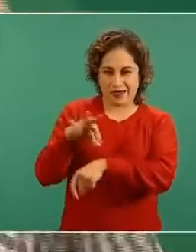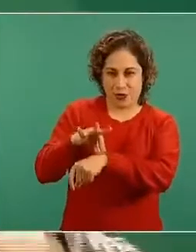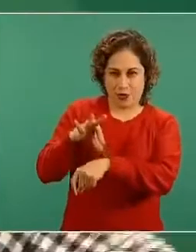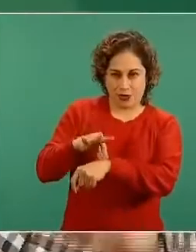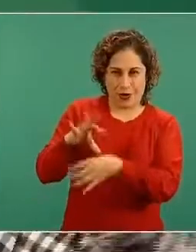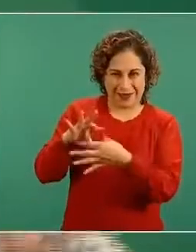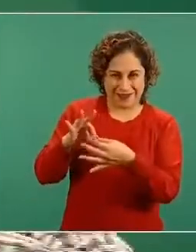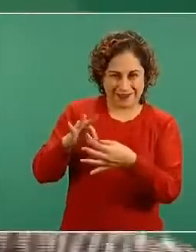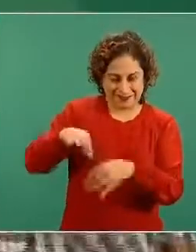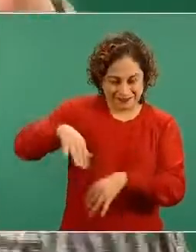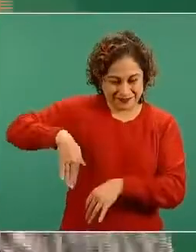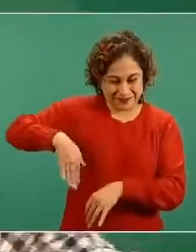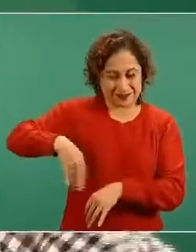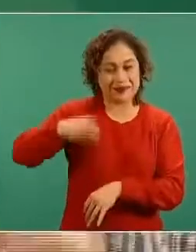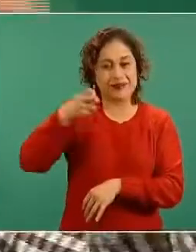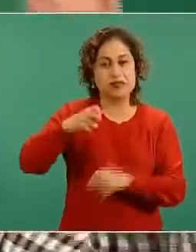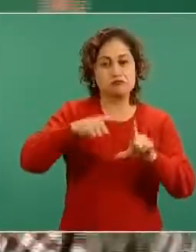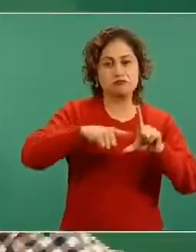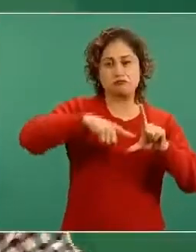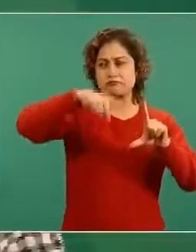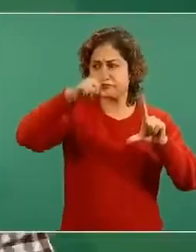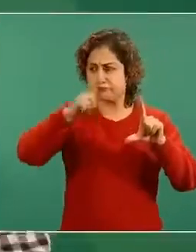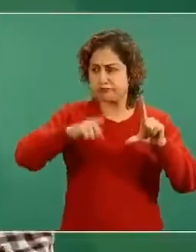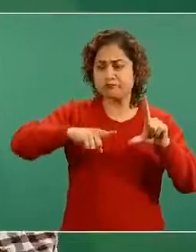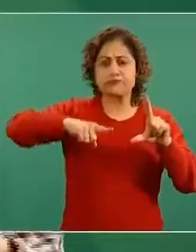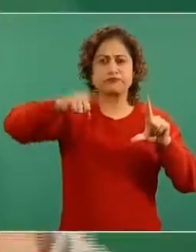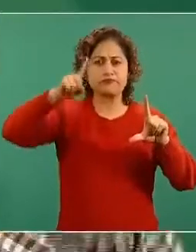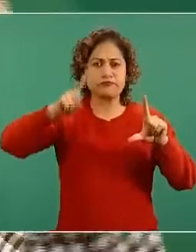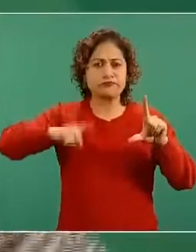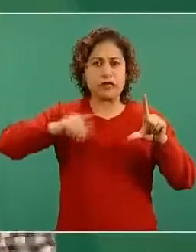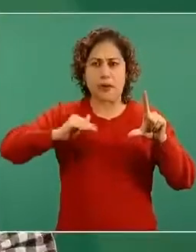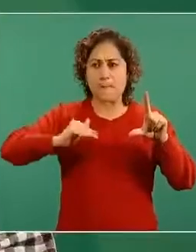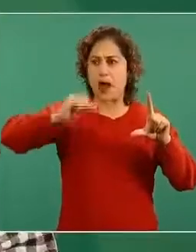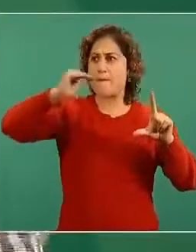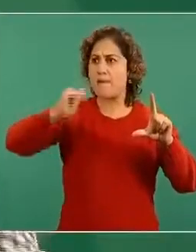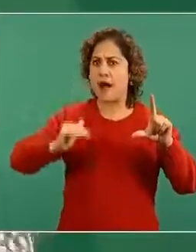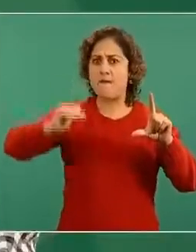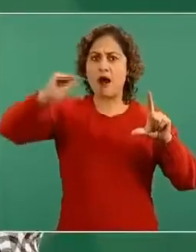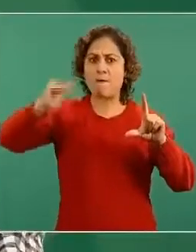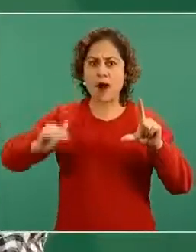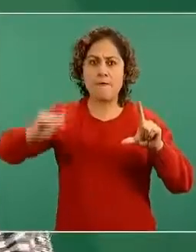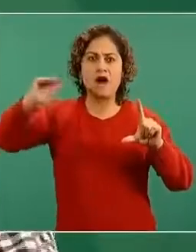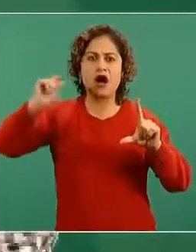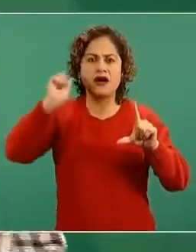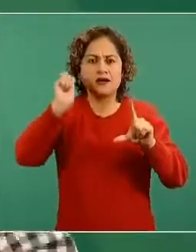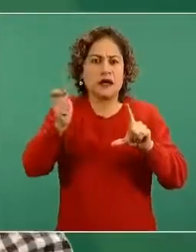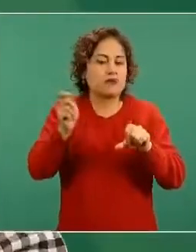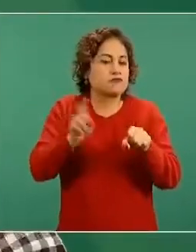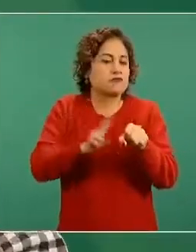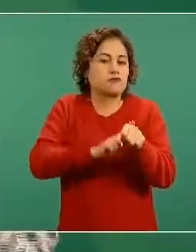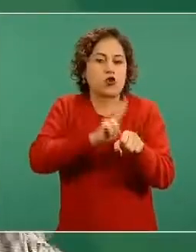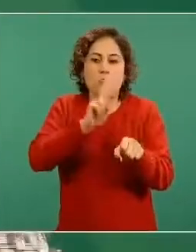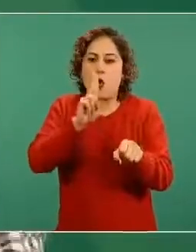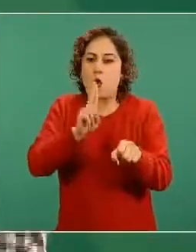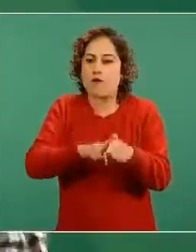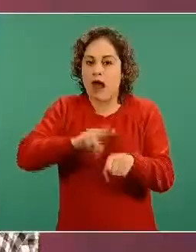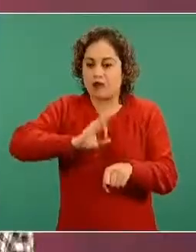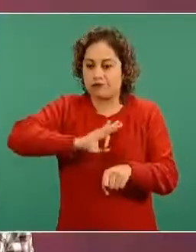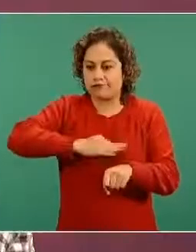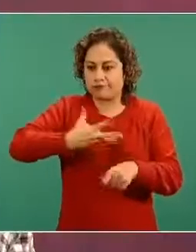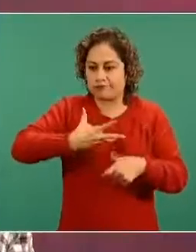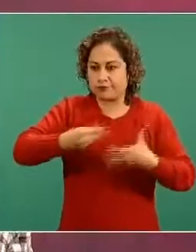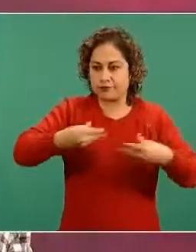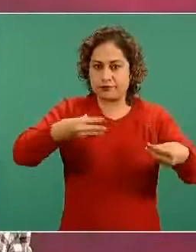estas fluctuaciones, subidas, bajadas, coincida un momento de avance de la vacunación con un momento de avance de